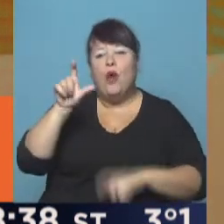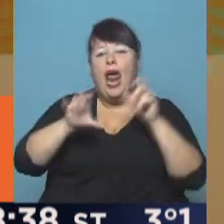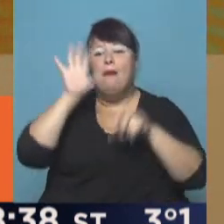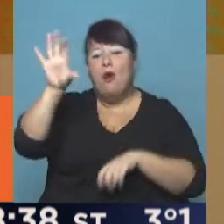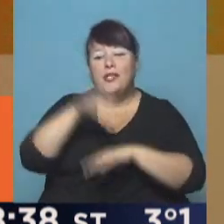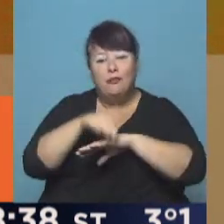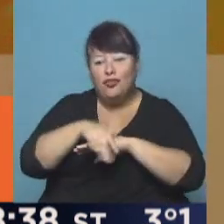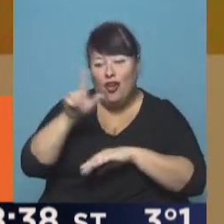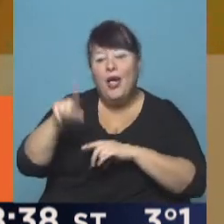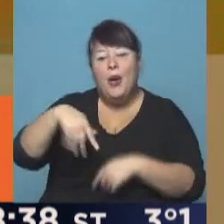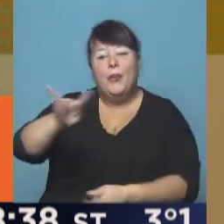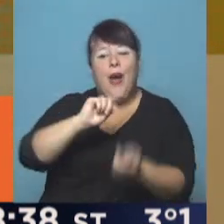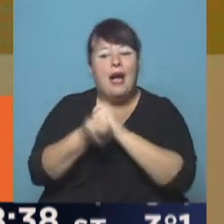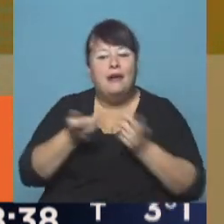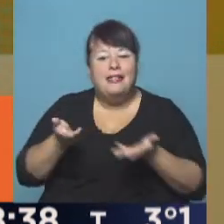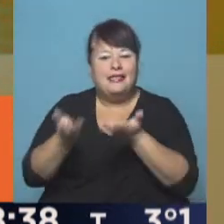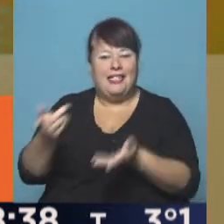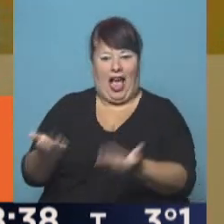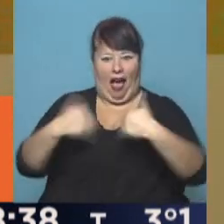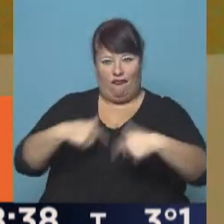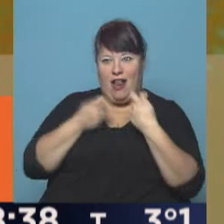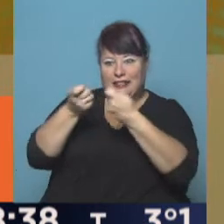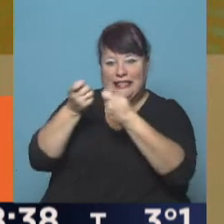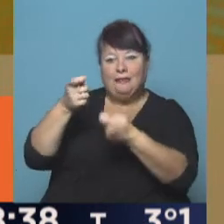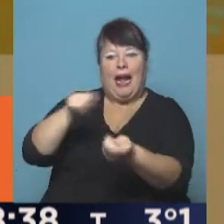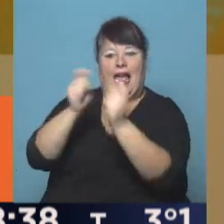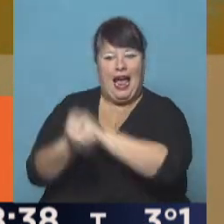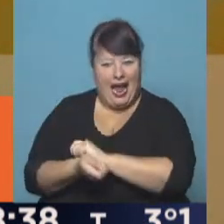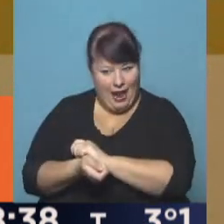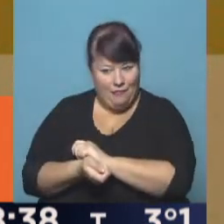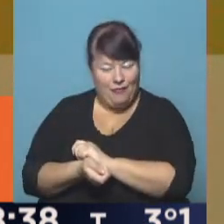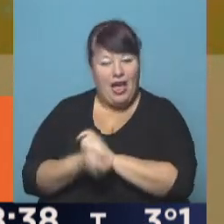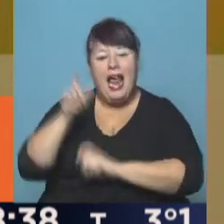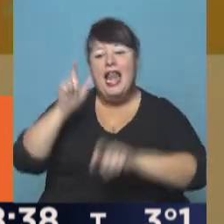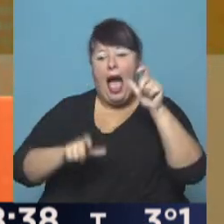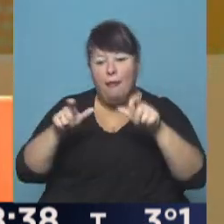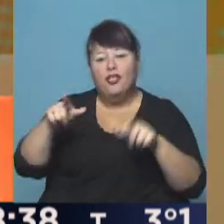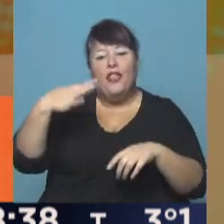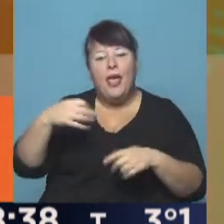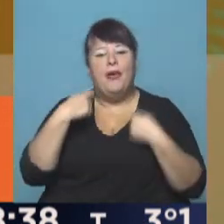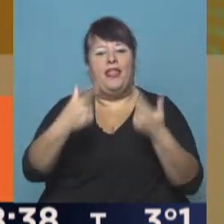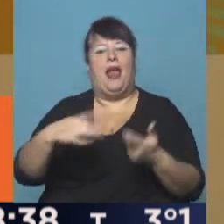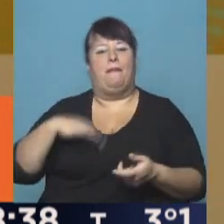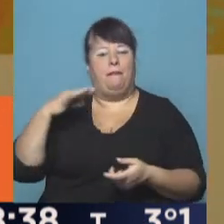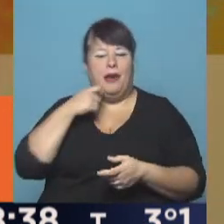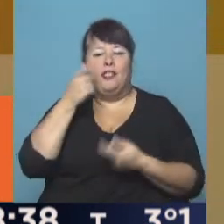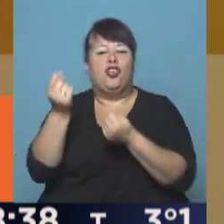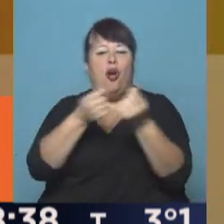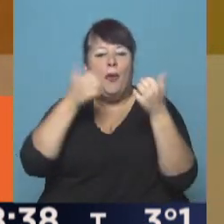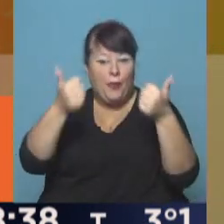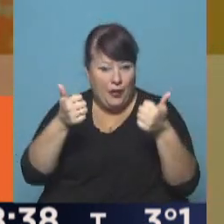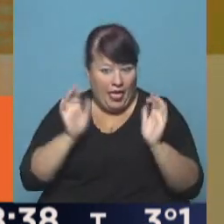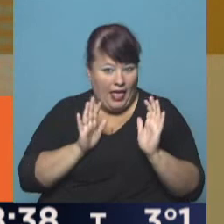la provincia va a cambiar porque lo empujamos desde afuera de ayudamos a que esto suceda la gente tiene el poder de premiar en la góndola al que hace las cosas